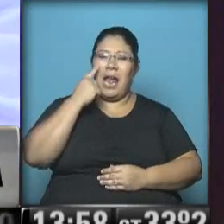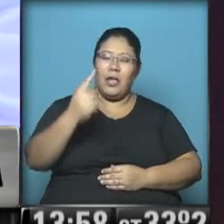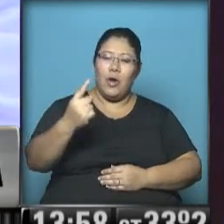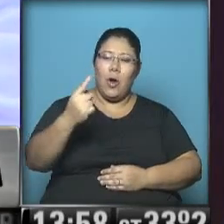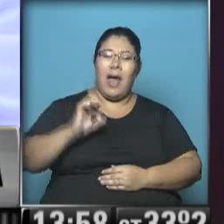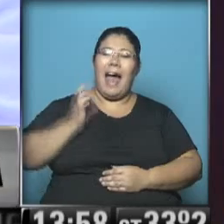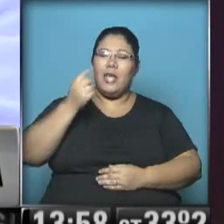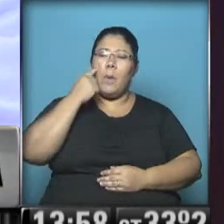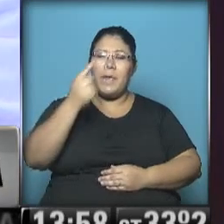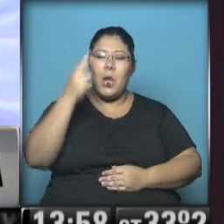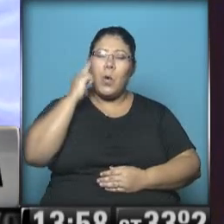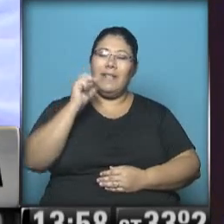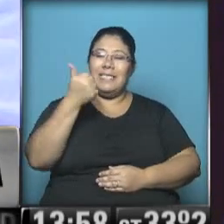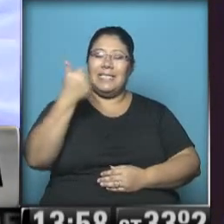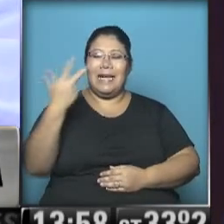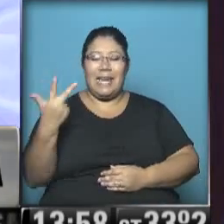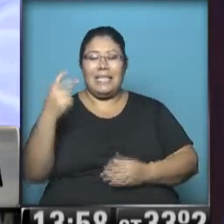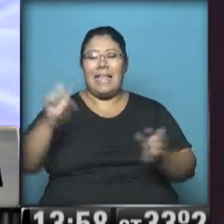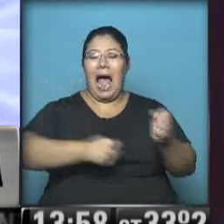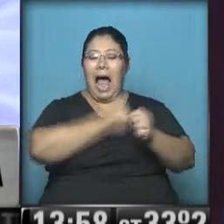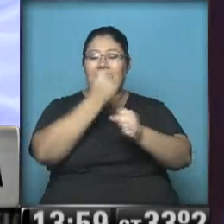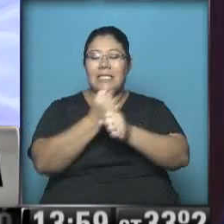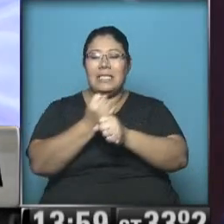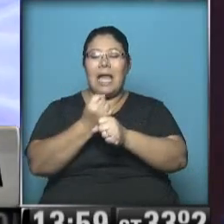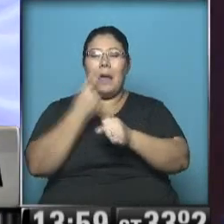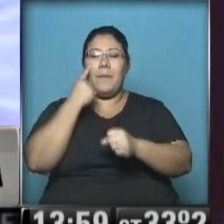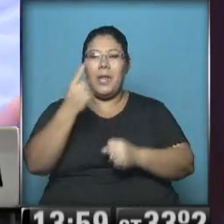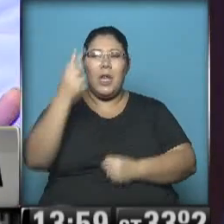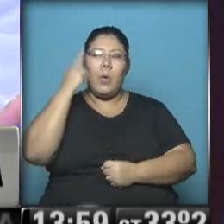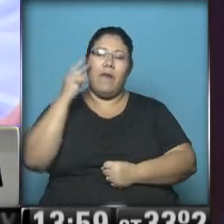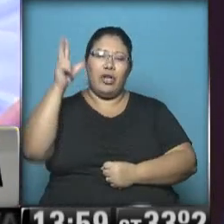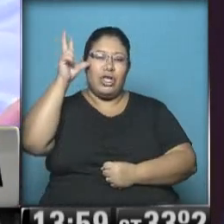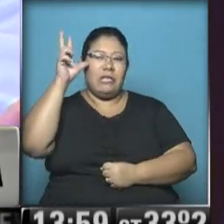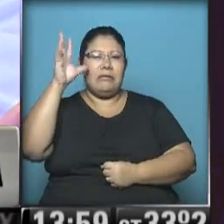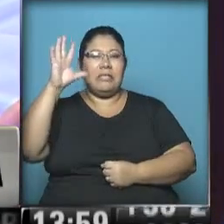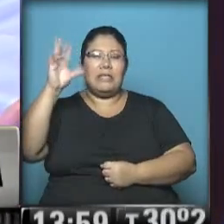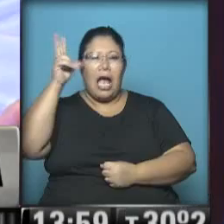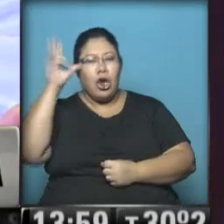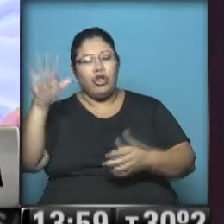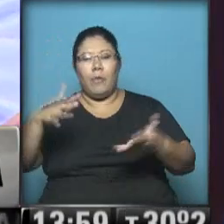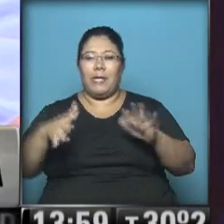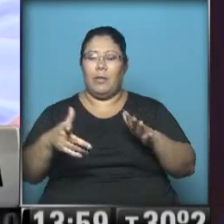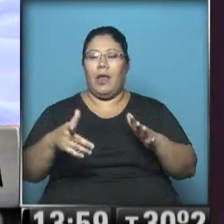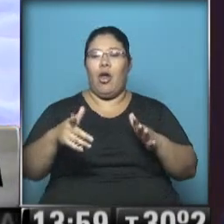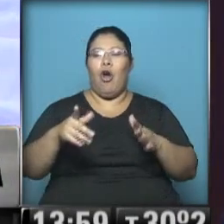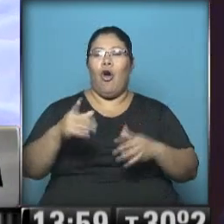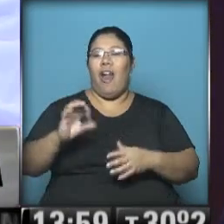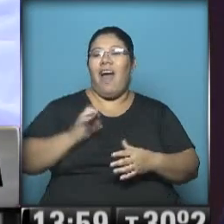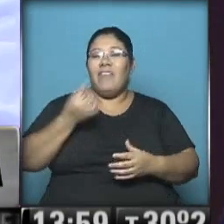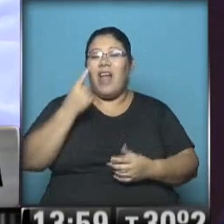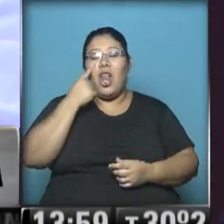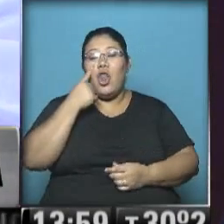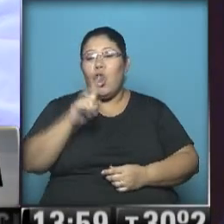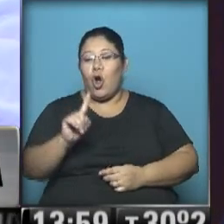al 98, por ahí. Es cierto que es el periodo de su vida que menos conocemos, menos